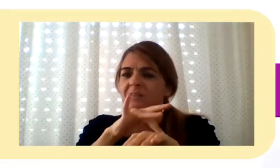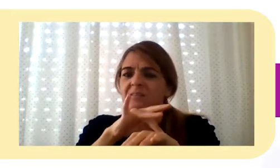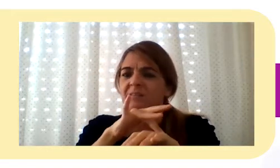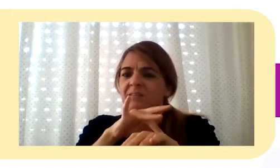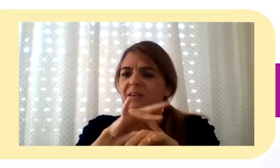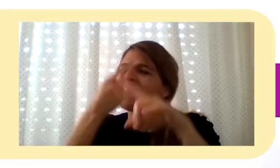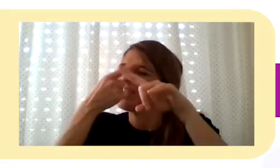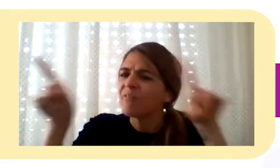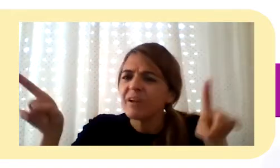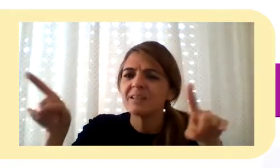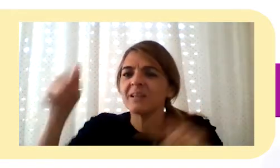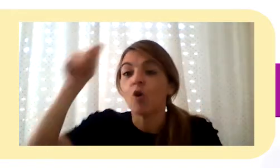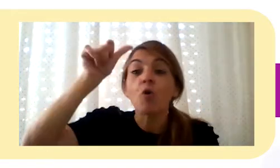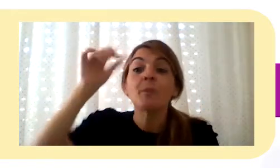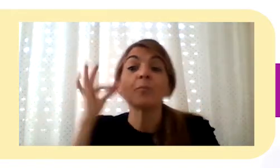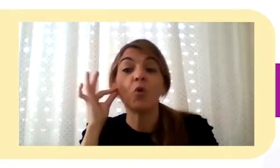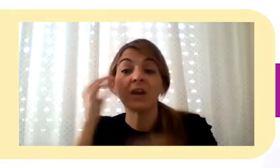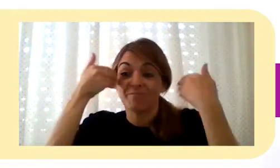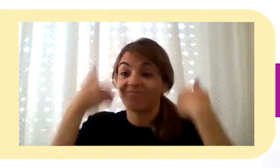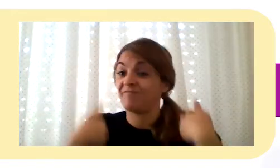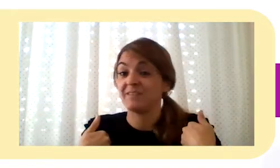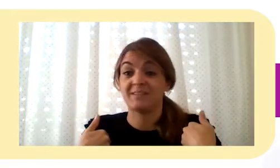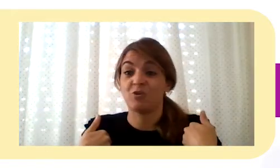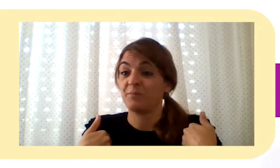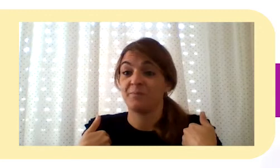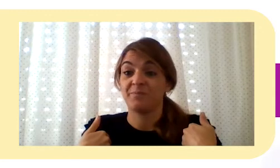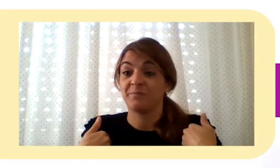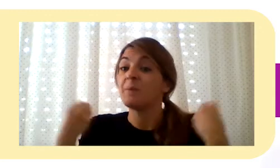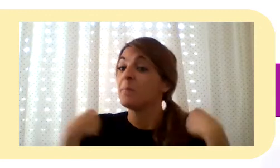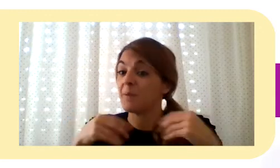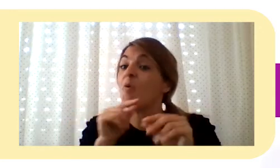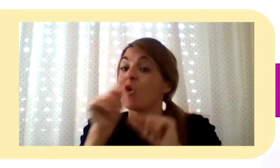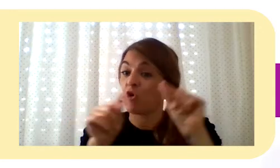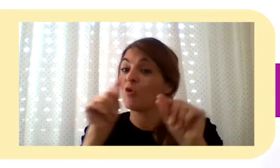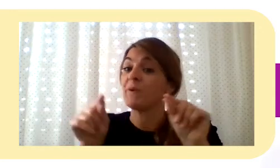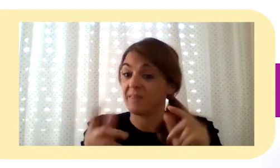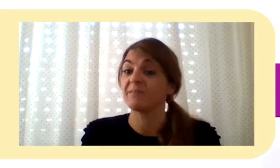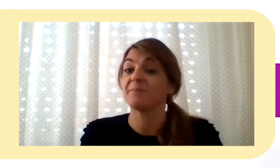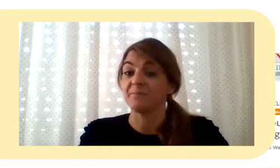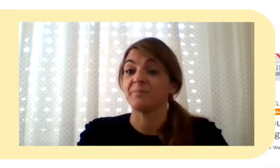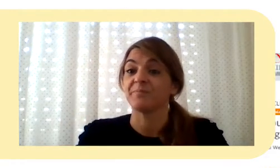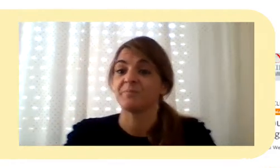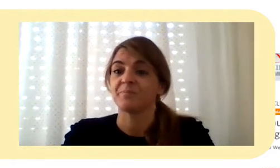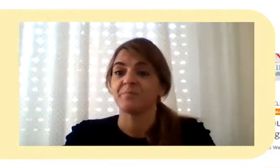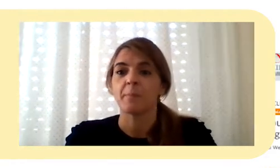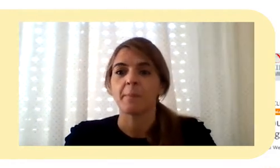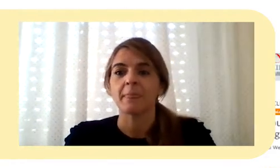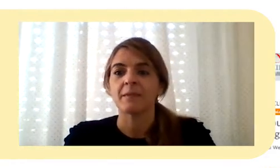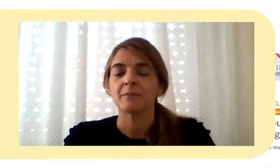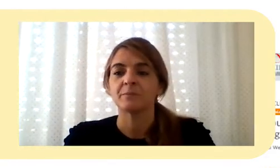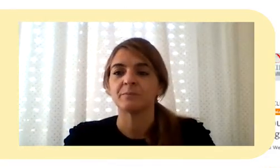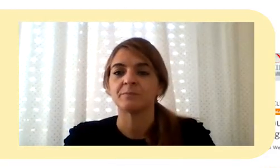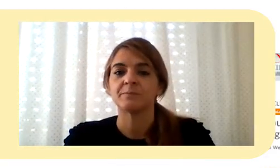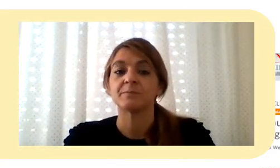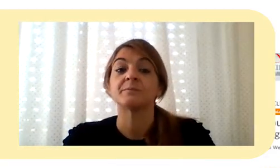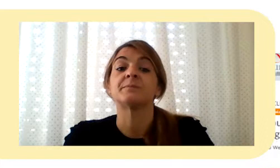comportan igual en hombres y mujeres, como también está pasando en el caso de la COVID, y ahora os lo voy a mostrar. Precisamente en el